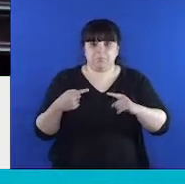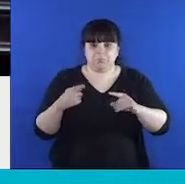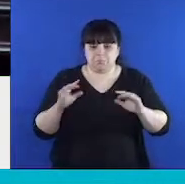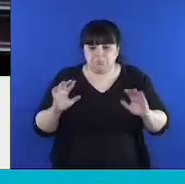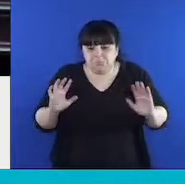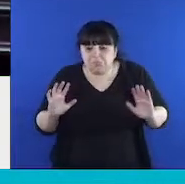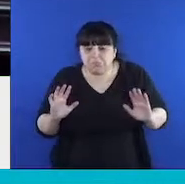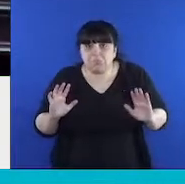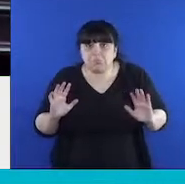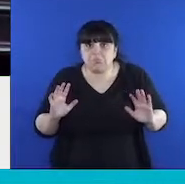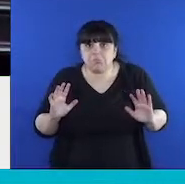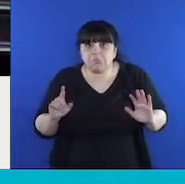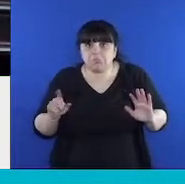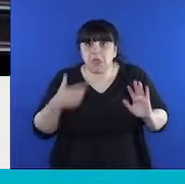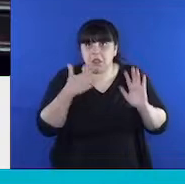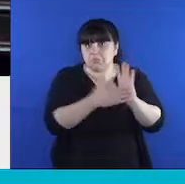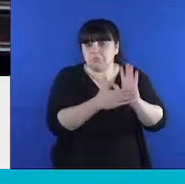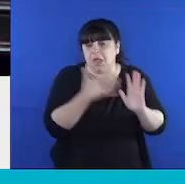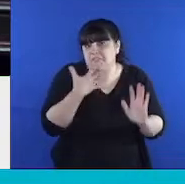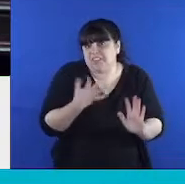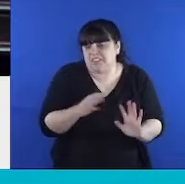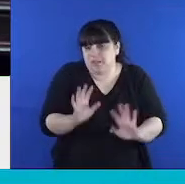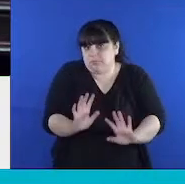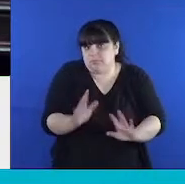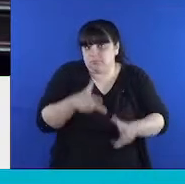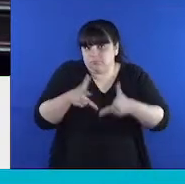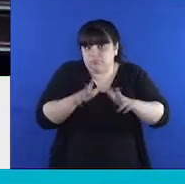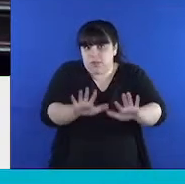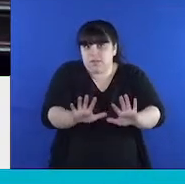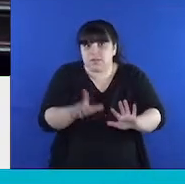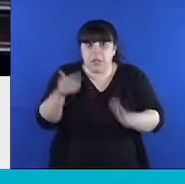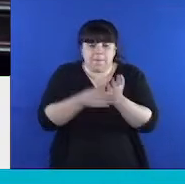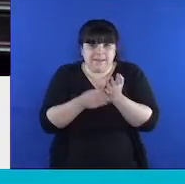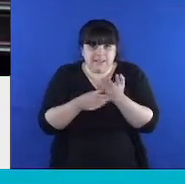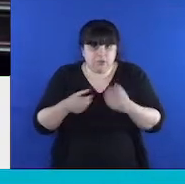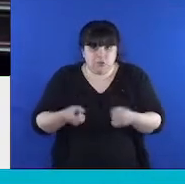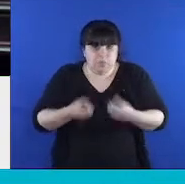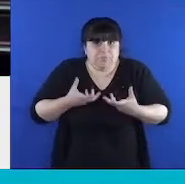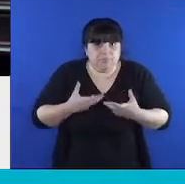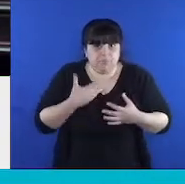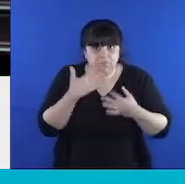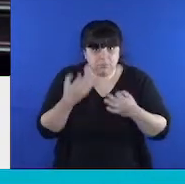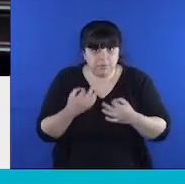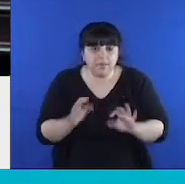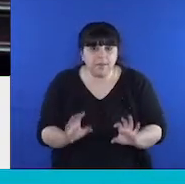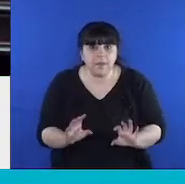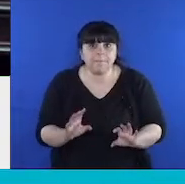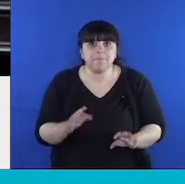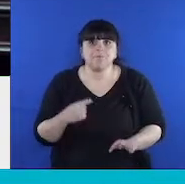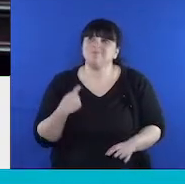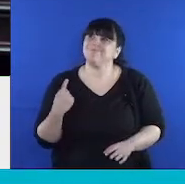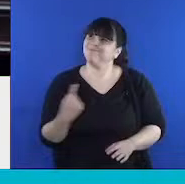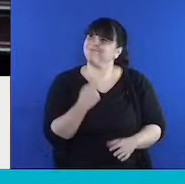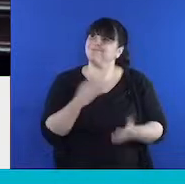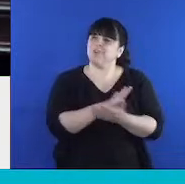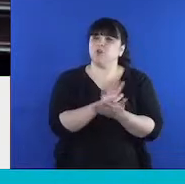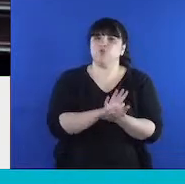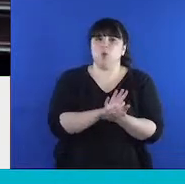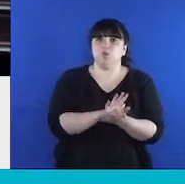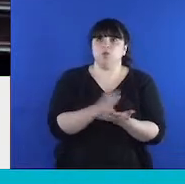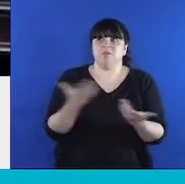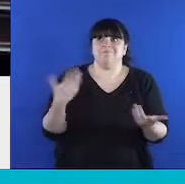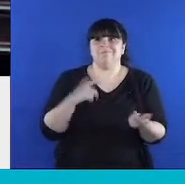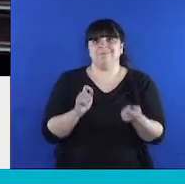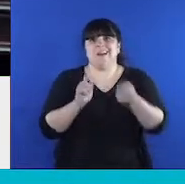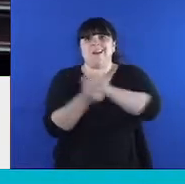realista del ministro, pero que para nosotros la solución sería modificar los organismos de control,